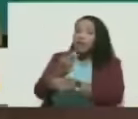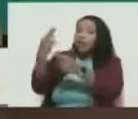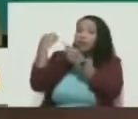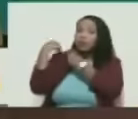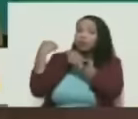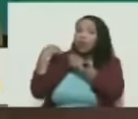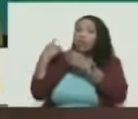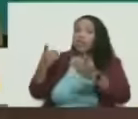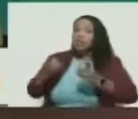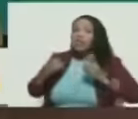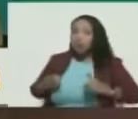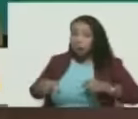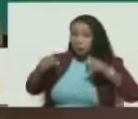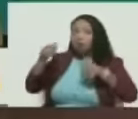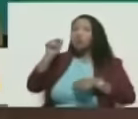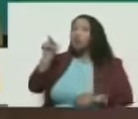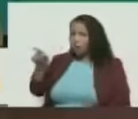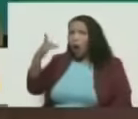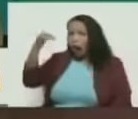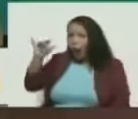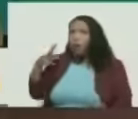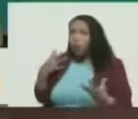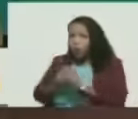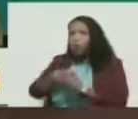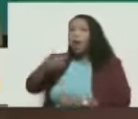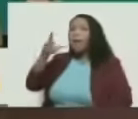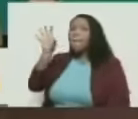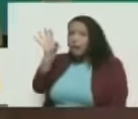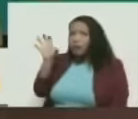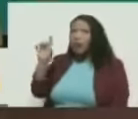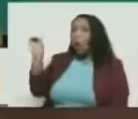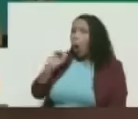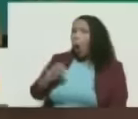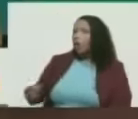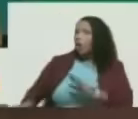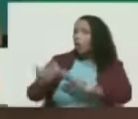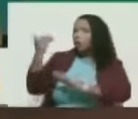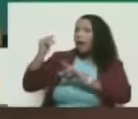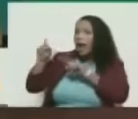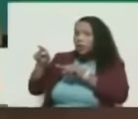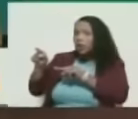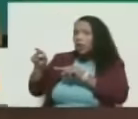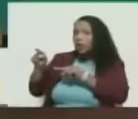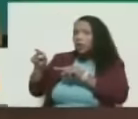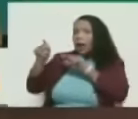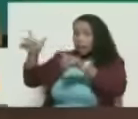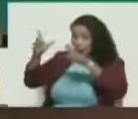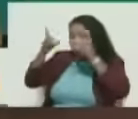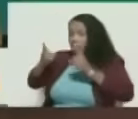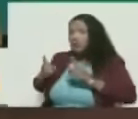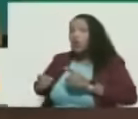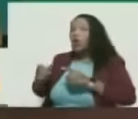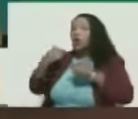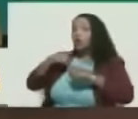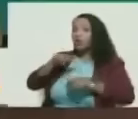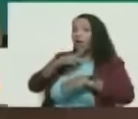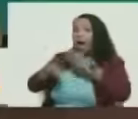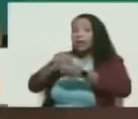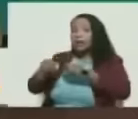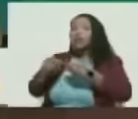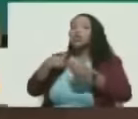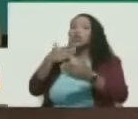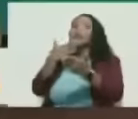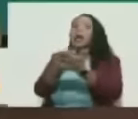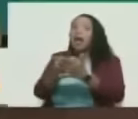estás. ¿Estás con la patria? ¿Estás con la soberanía? ¿O estás en contra de ella? Es la decisión que va a tener que tomar y yo te pediría que dejemos